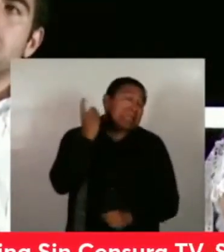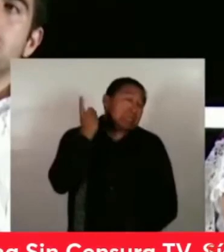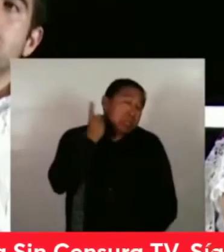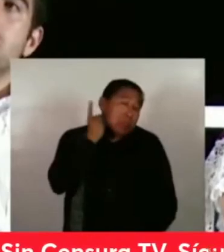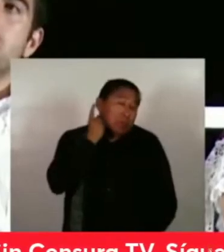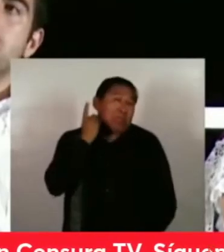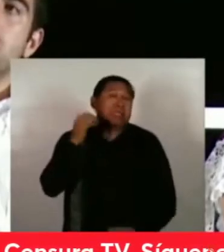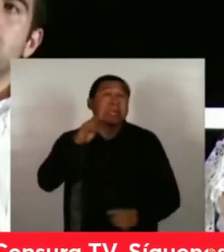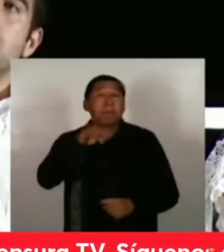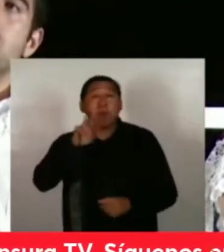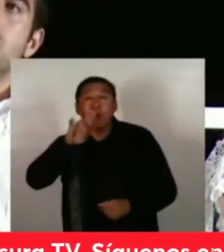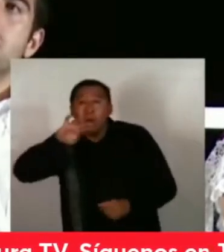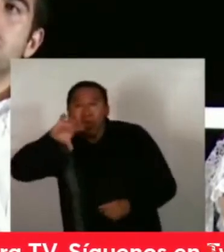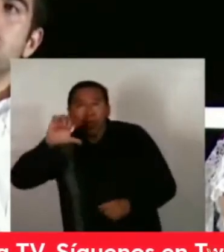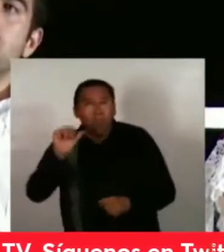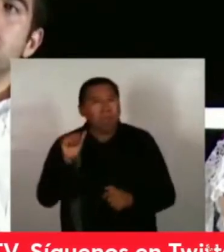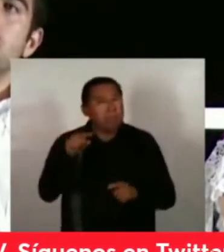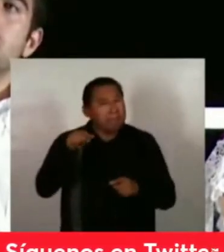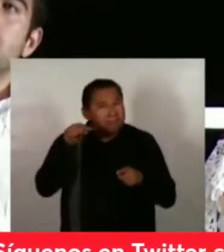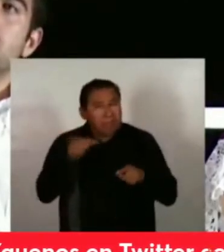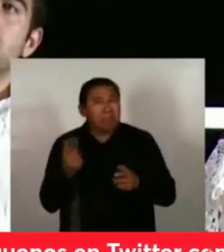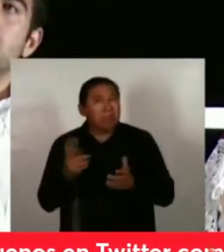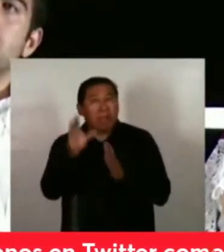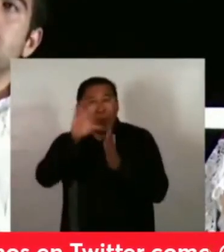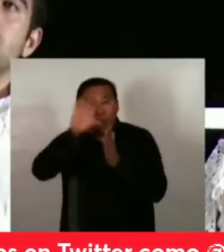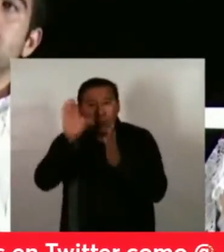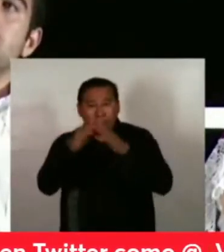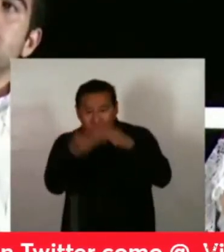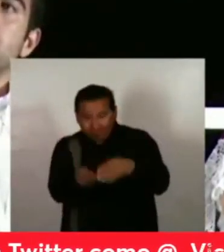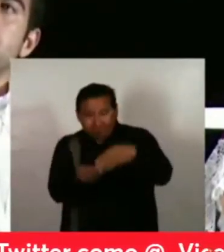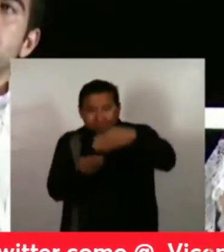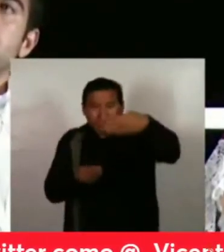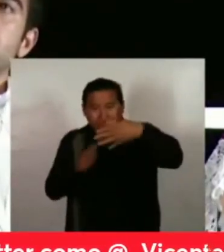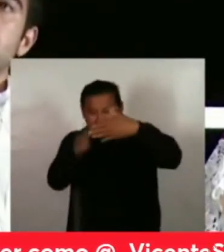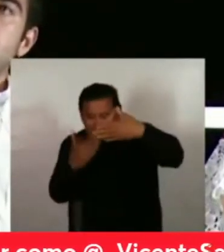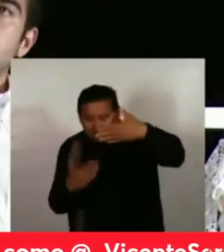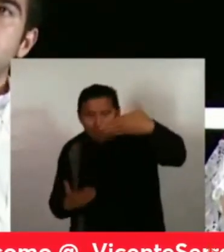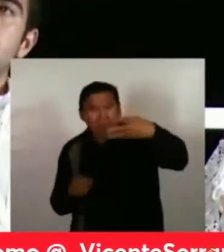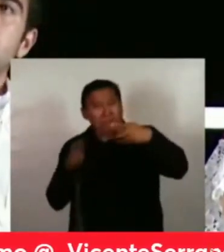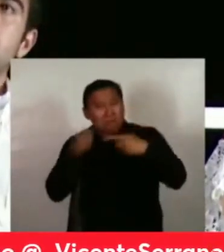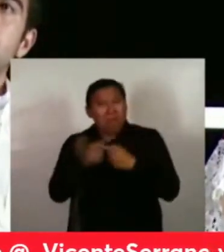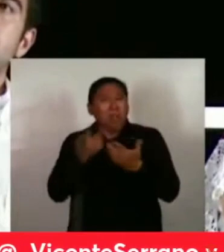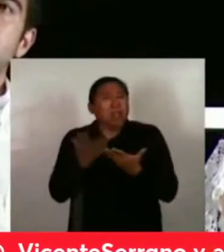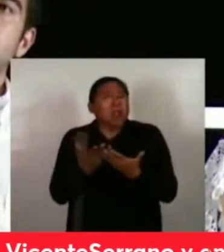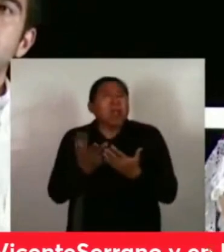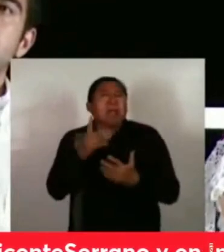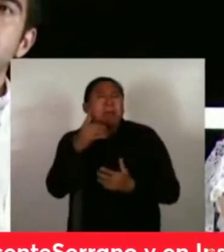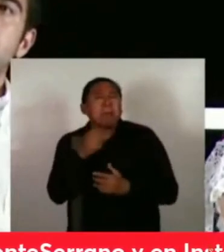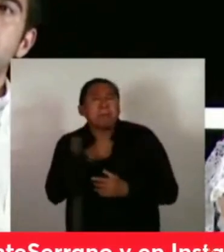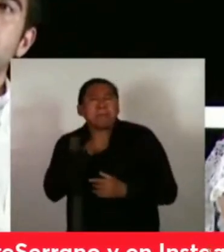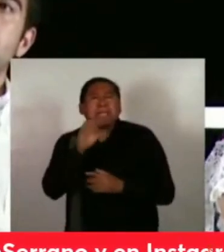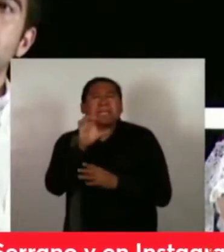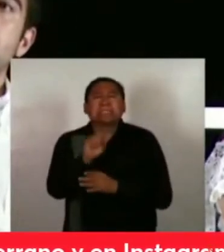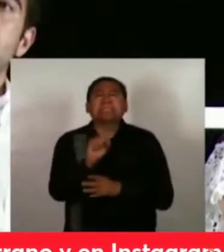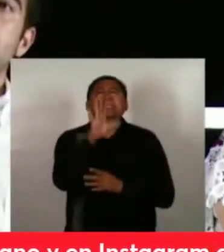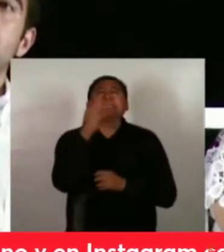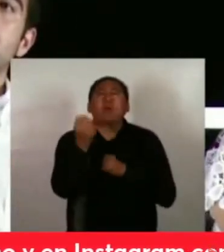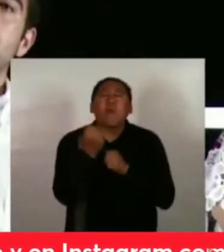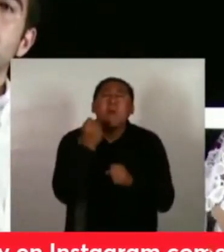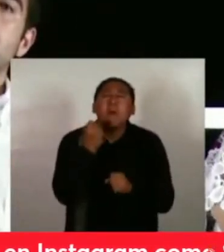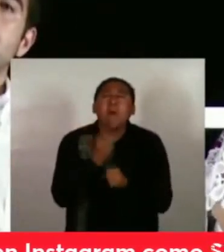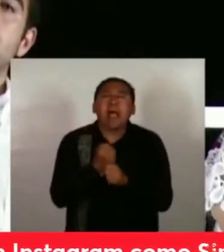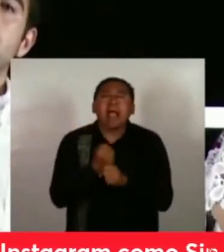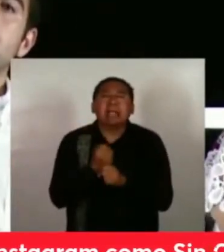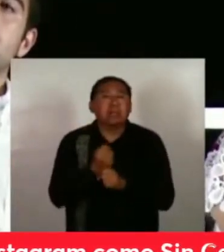diputados de Morena también, para que quede en la Constitución que la pensión universal es desde los 65